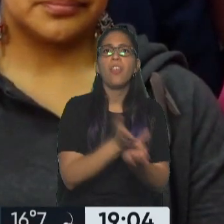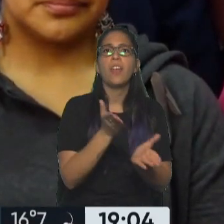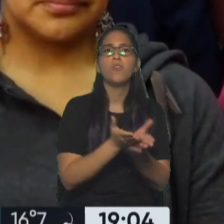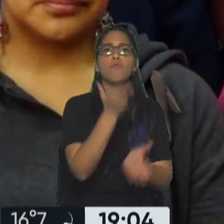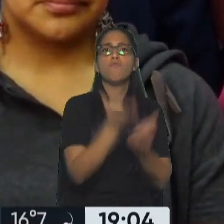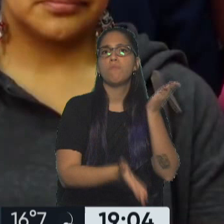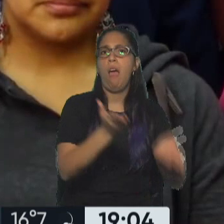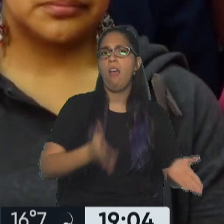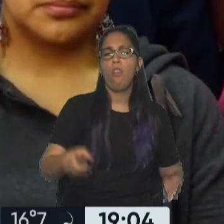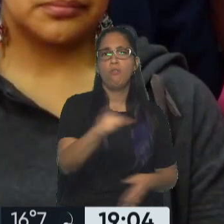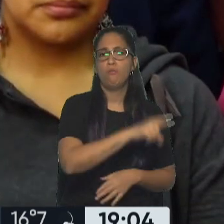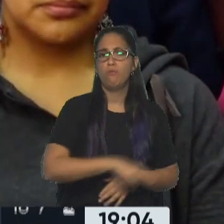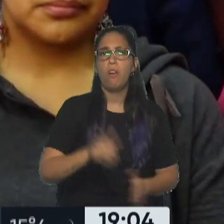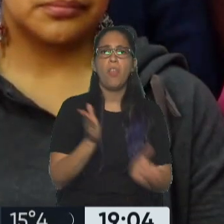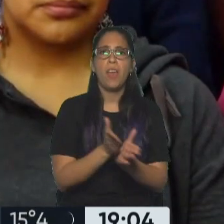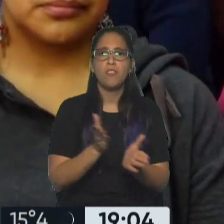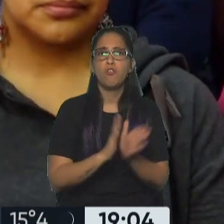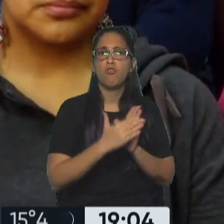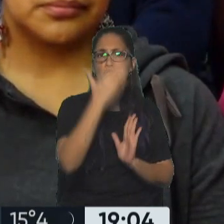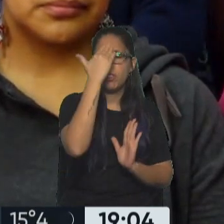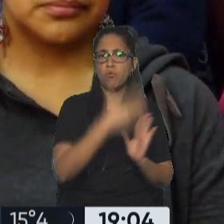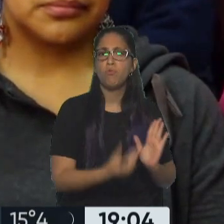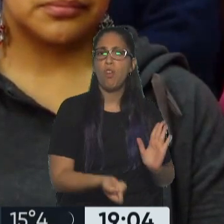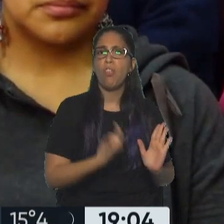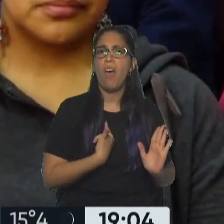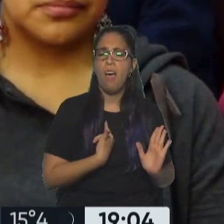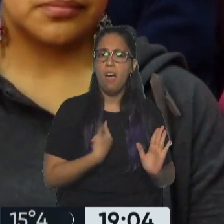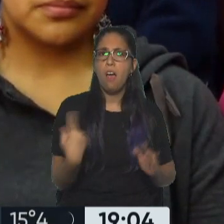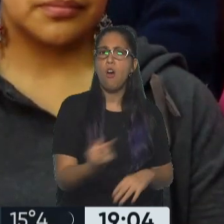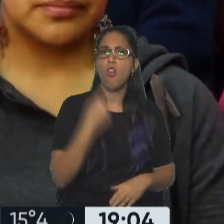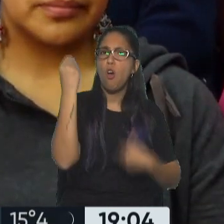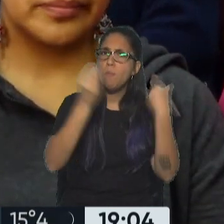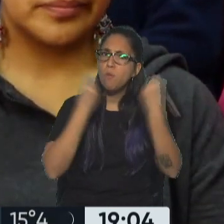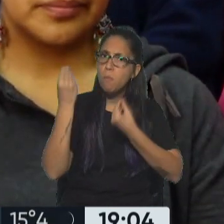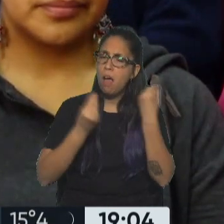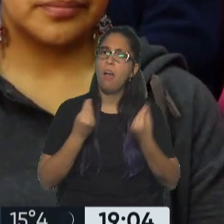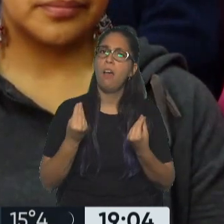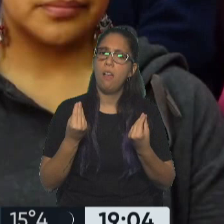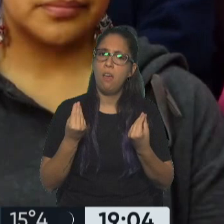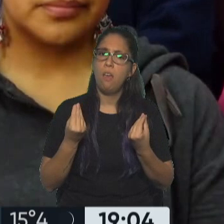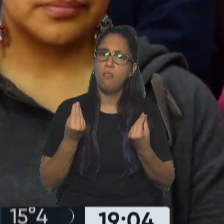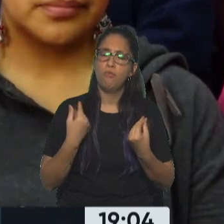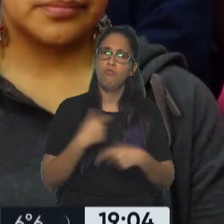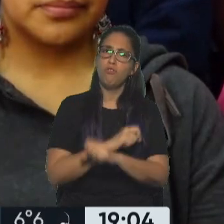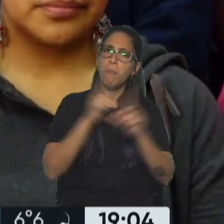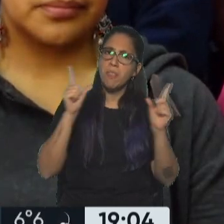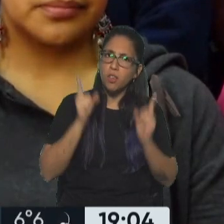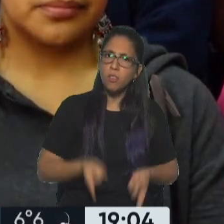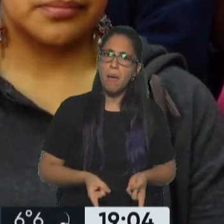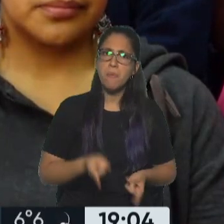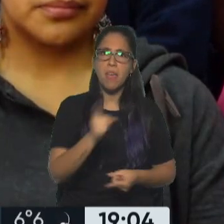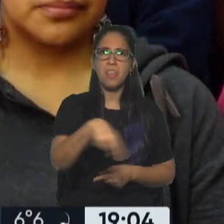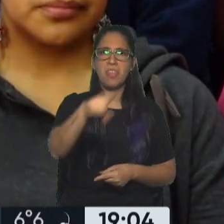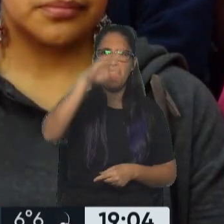humanos, a los derechos constitucionales. Nos preocupa enormemente y nos sorprende la actitud